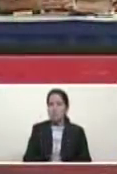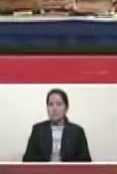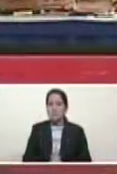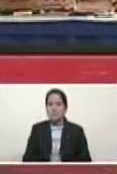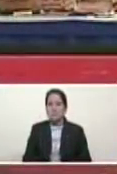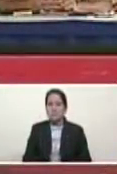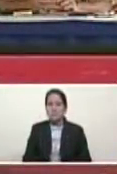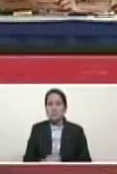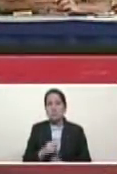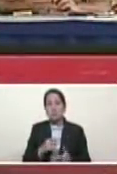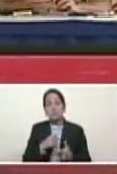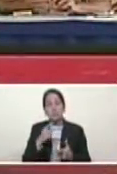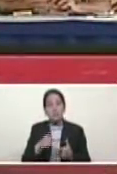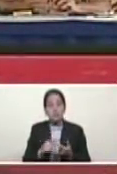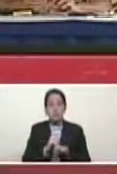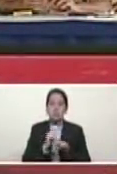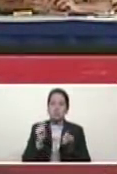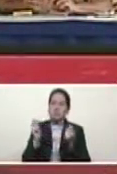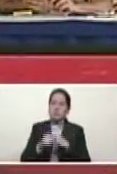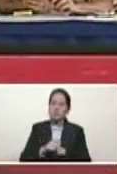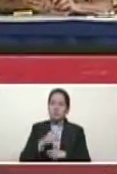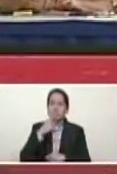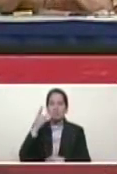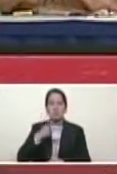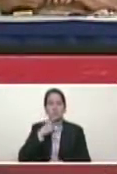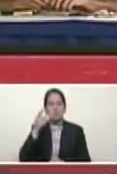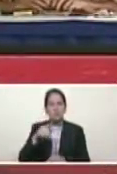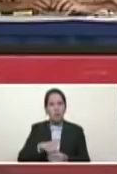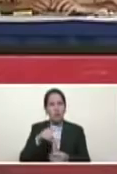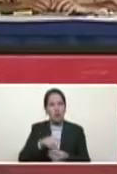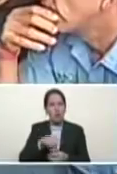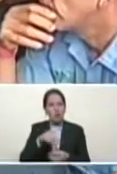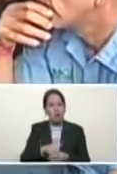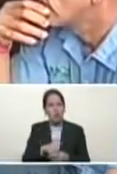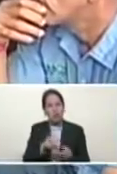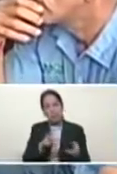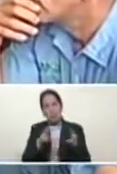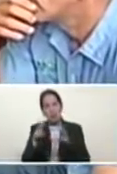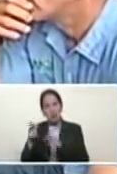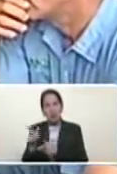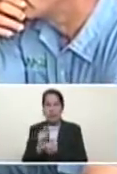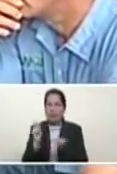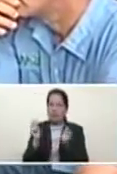Entonces sustituimos la política, la palabra, el voto popular por las ametralladoras.